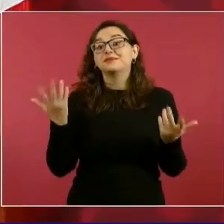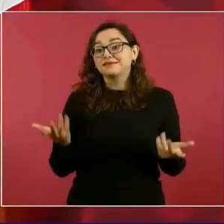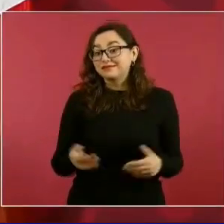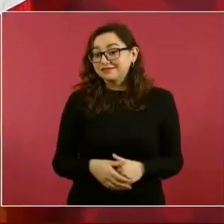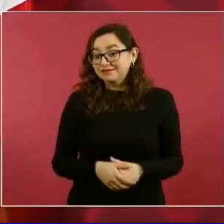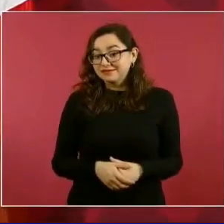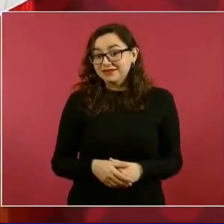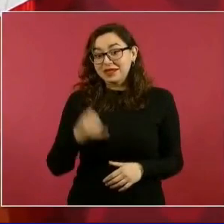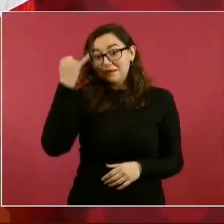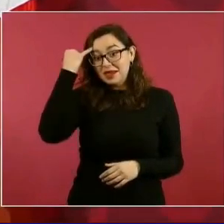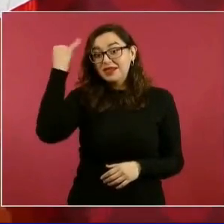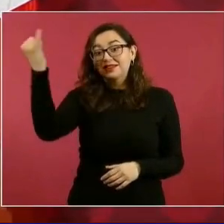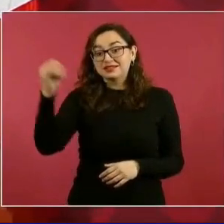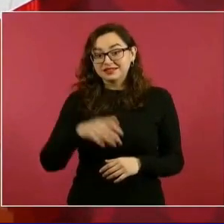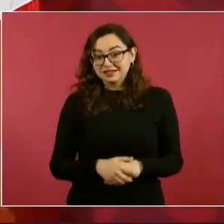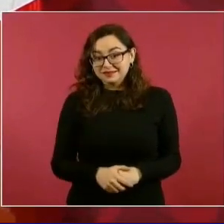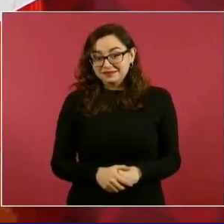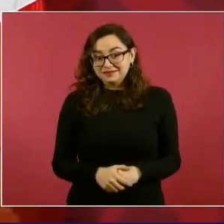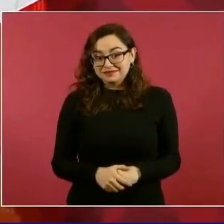actual de la gasolina,